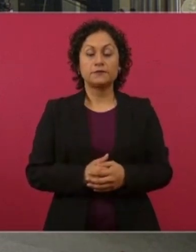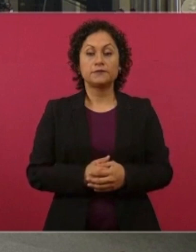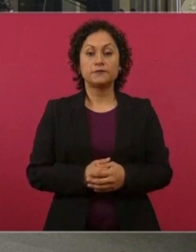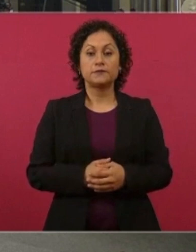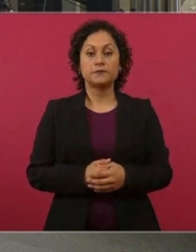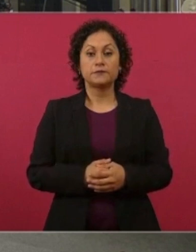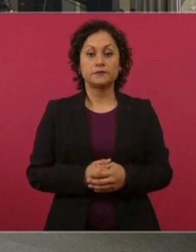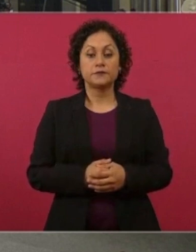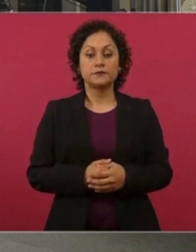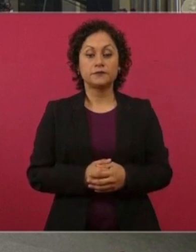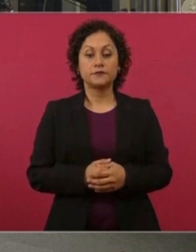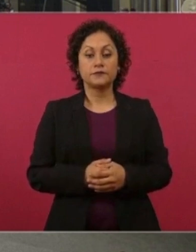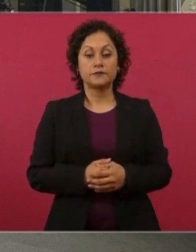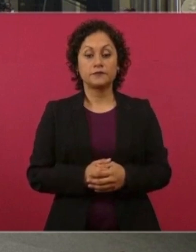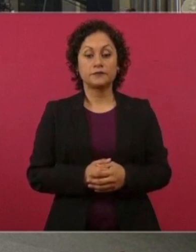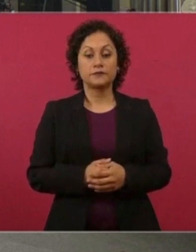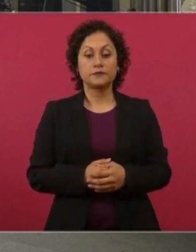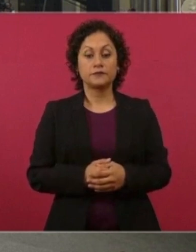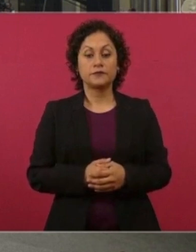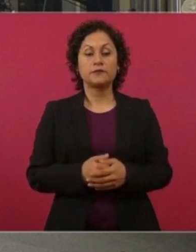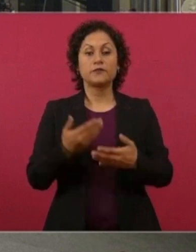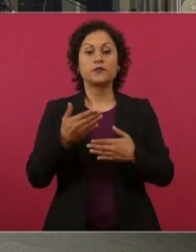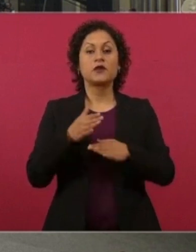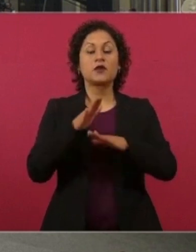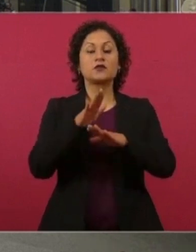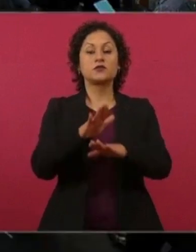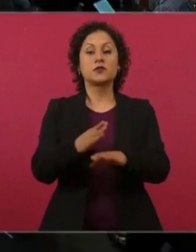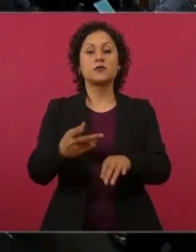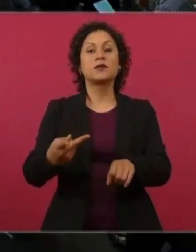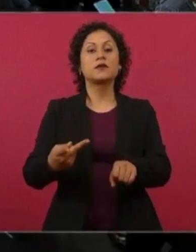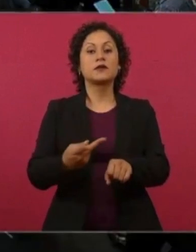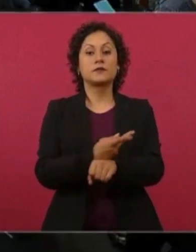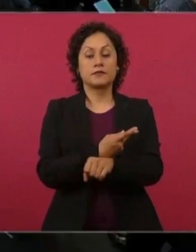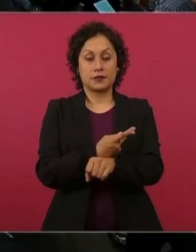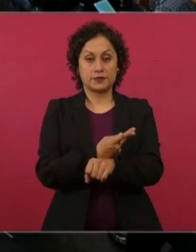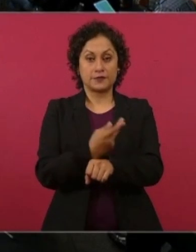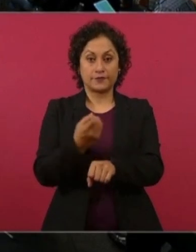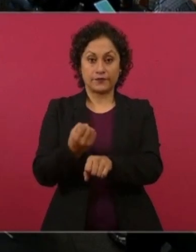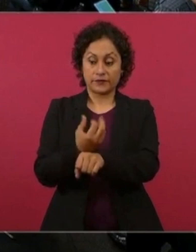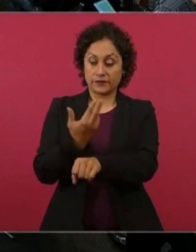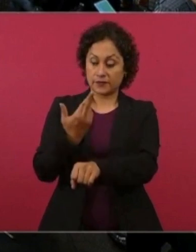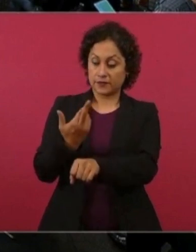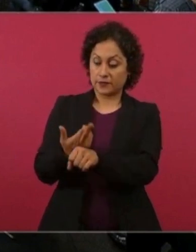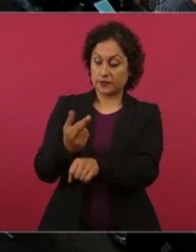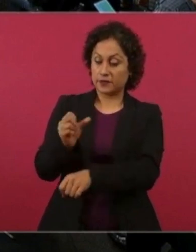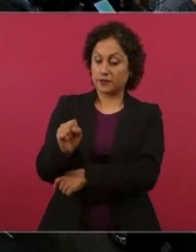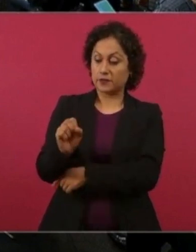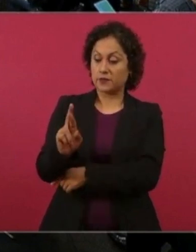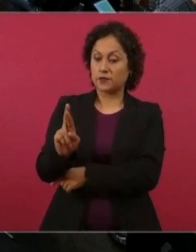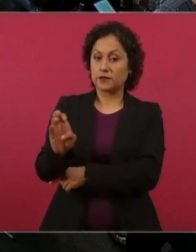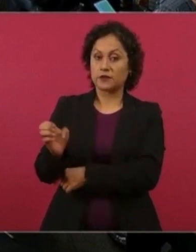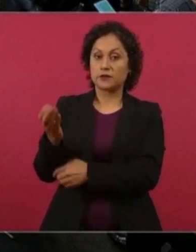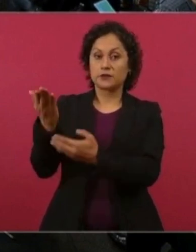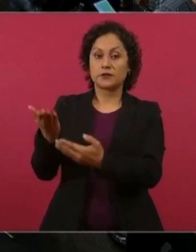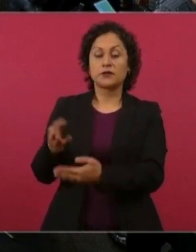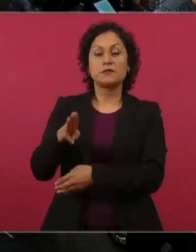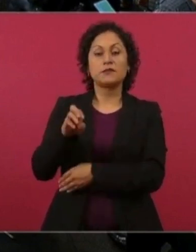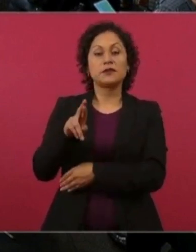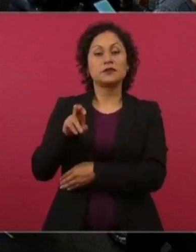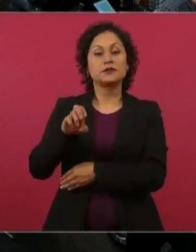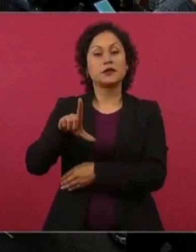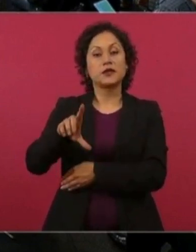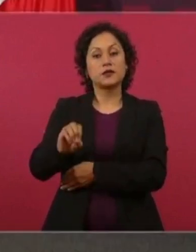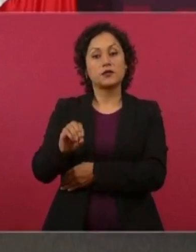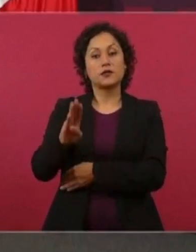acerca de la sustitución del secretario de Relaciones Exteriores, Marcelo Ebrard,